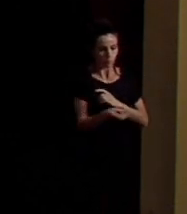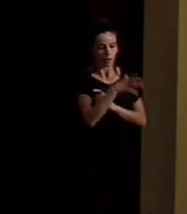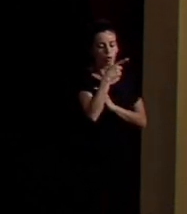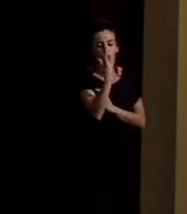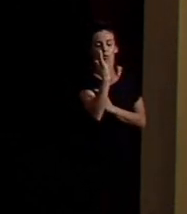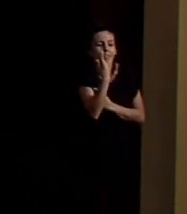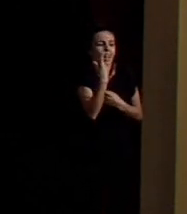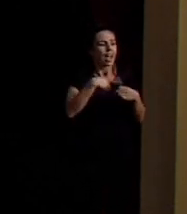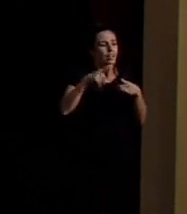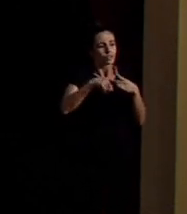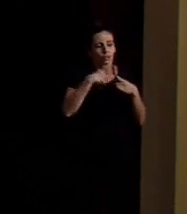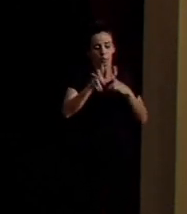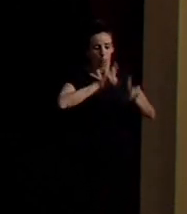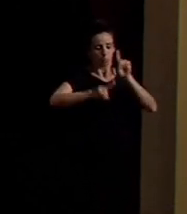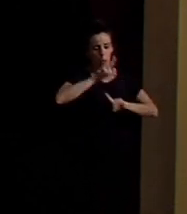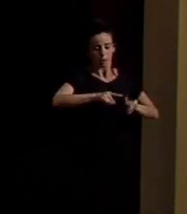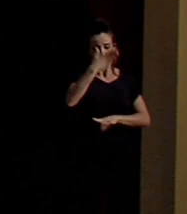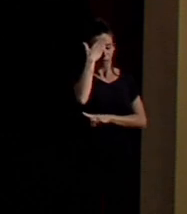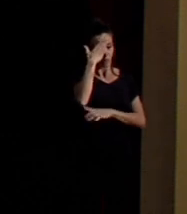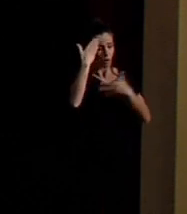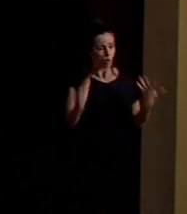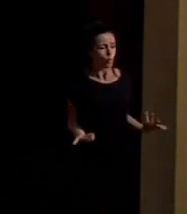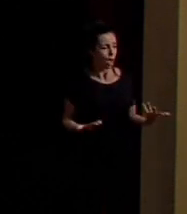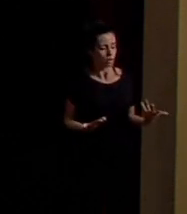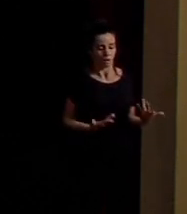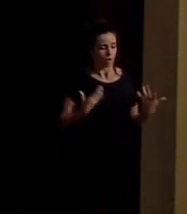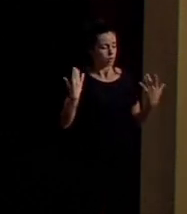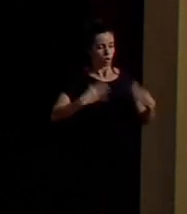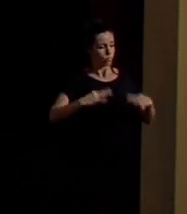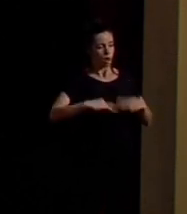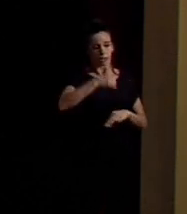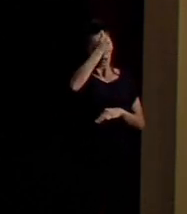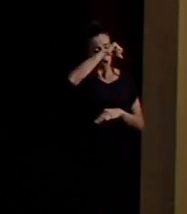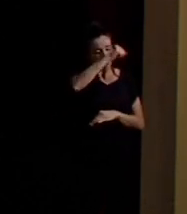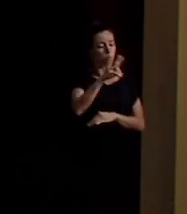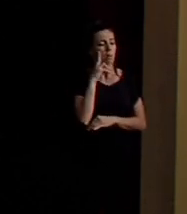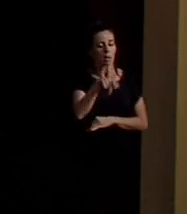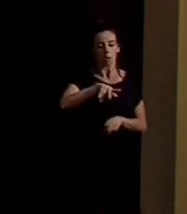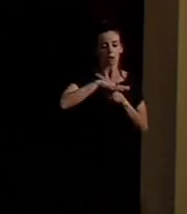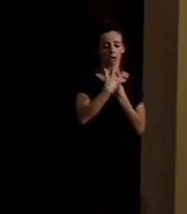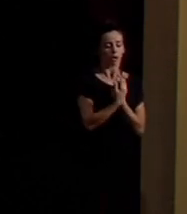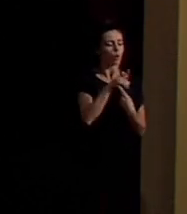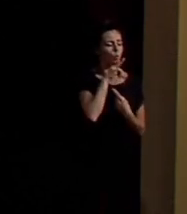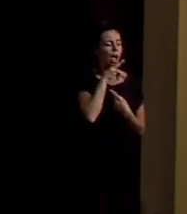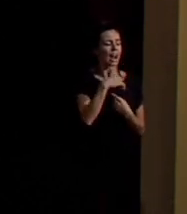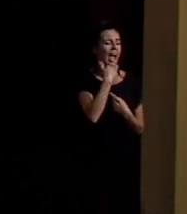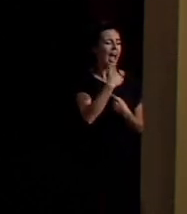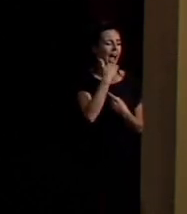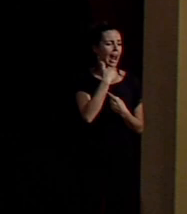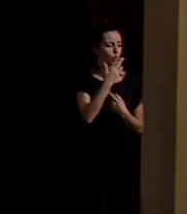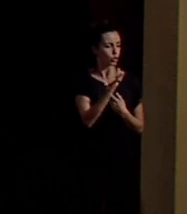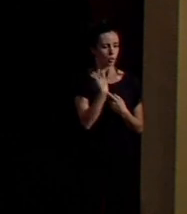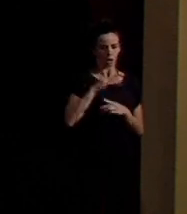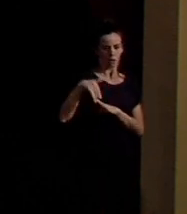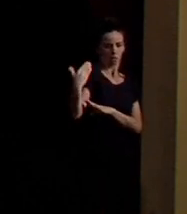de los escollos fundamentales que nos encontramos es que habitualmente los hombres tendemos a ver todas estas cuestiones como algo externo a nosotros, ¿no? Lo mismo que cuando se